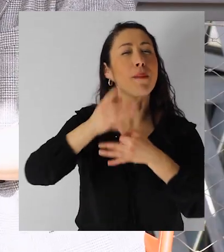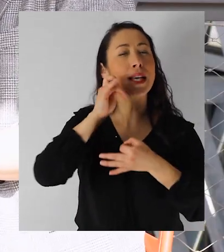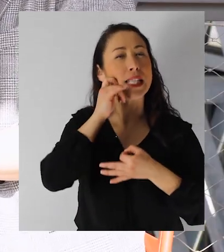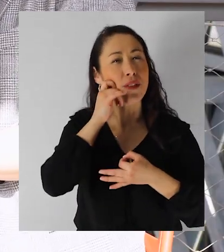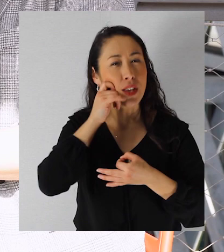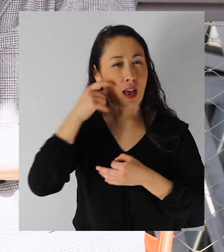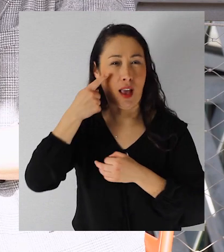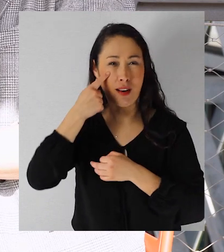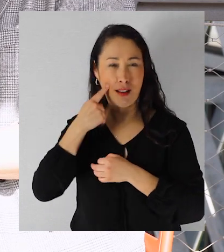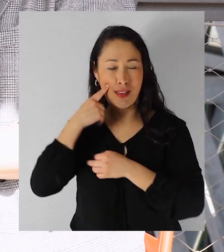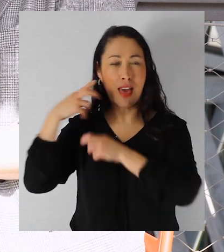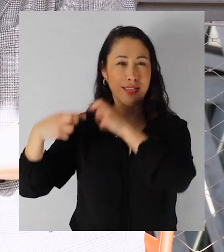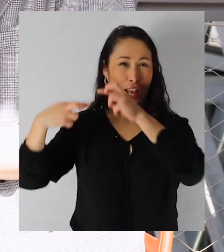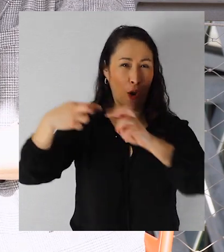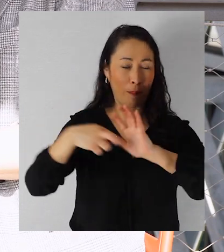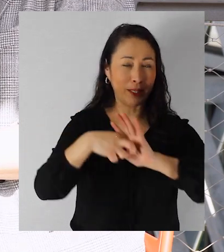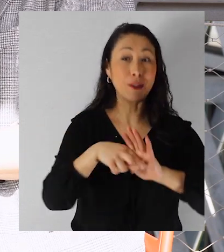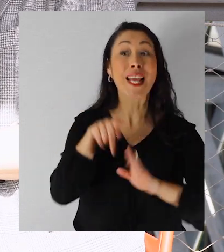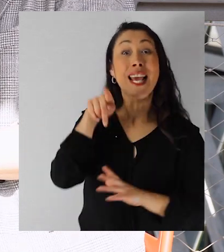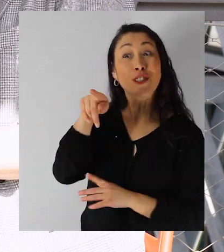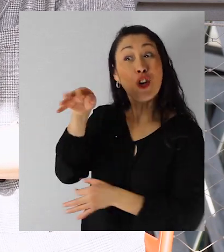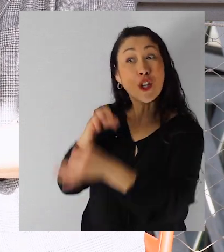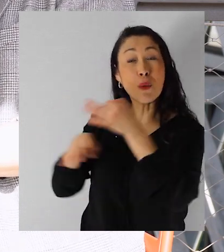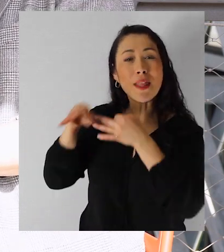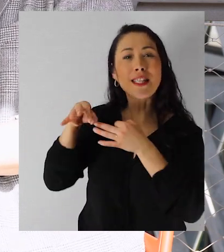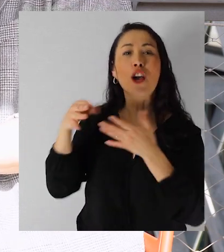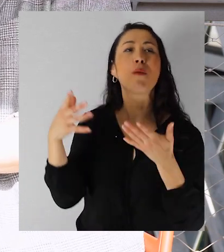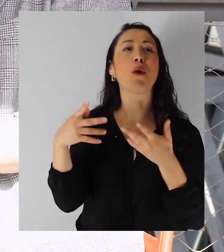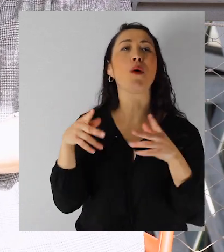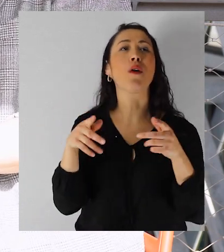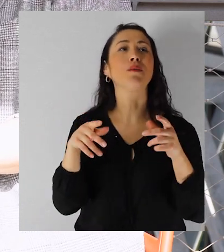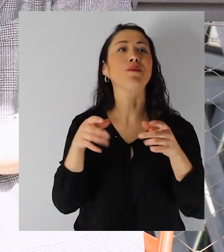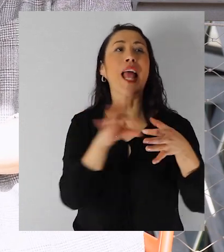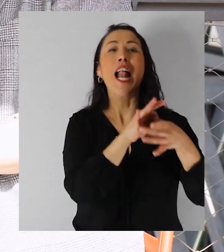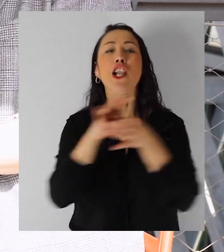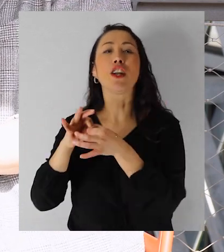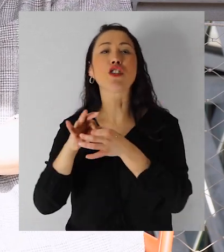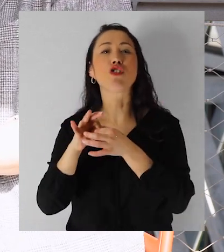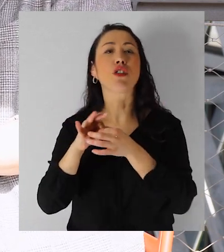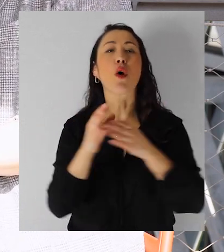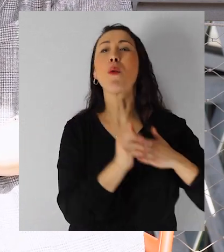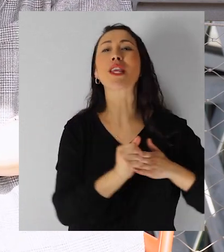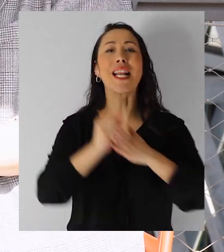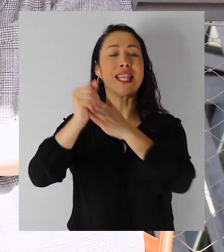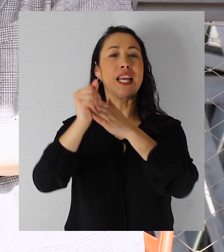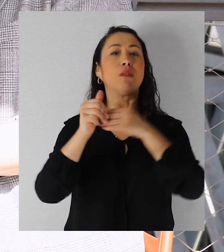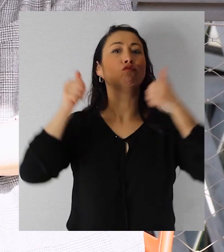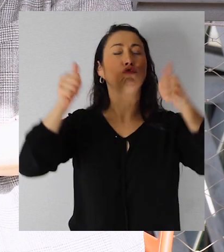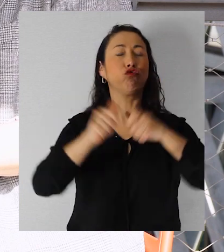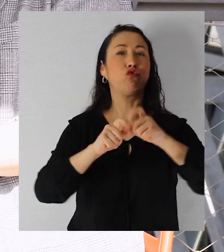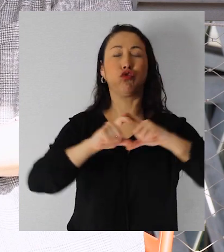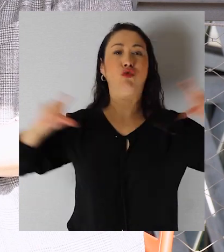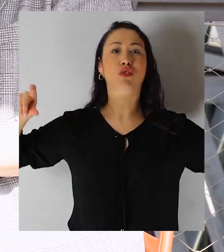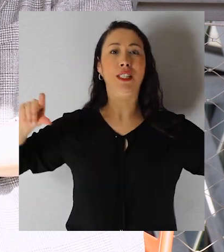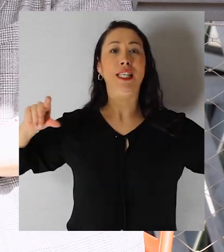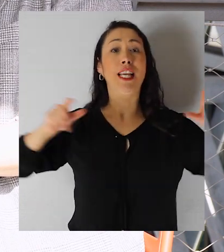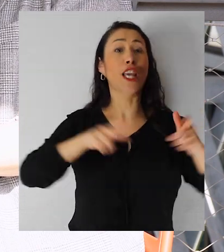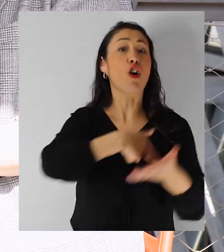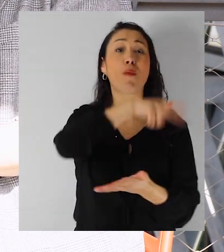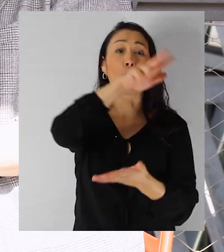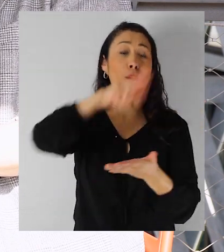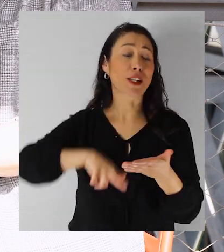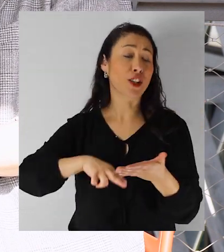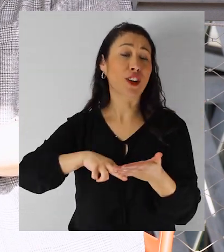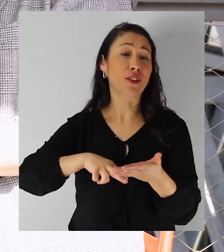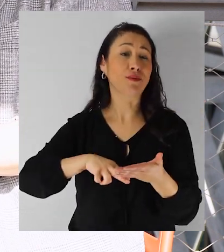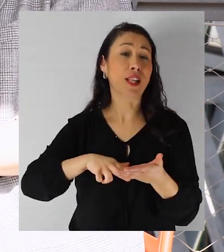es el lema que digamos, encabeza y cruza toda la Convención de los Derechos de las Personas